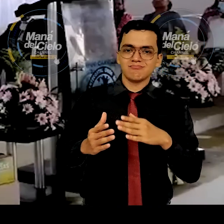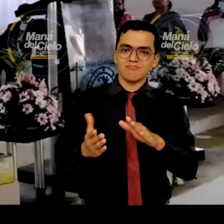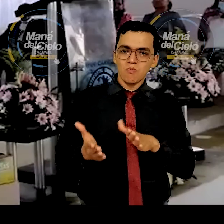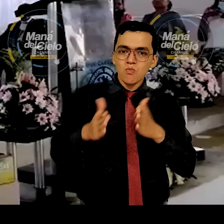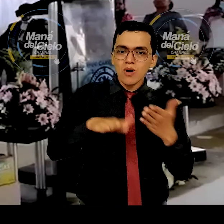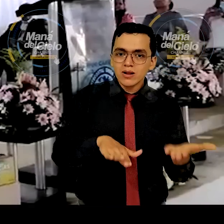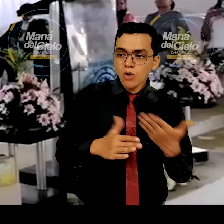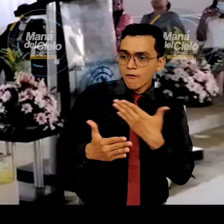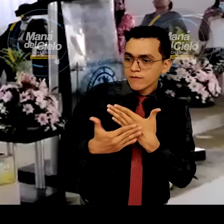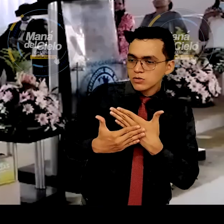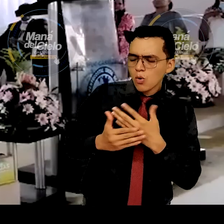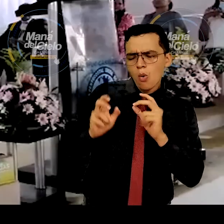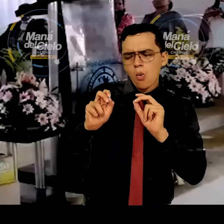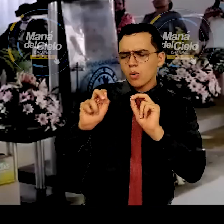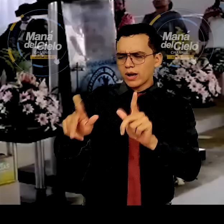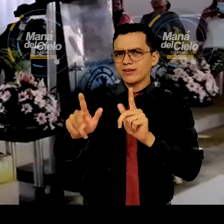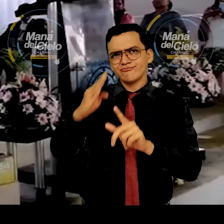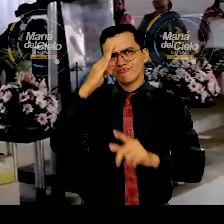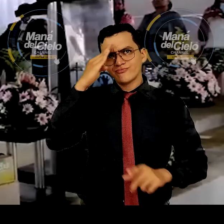porque tenemos esperanza.